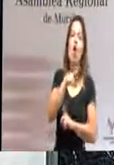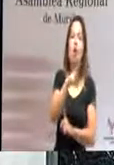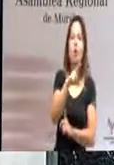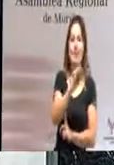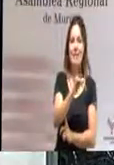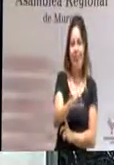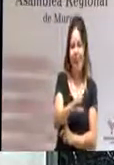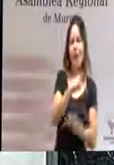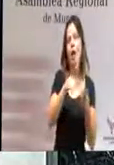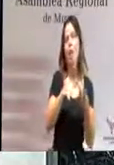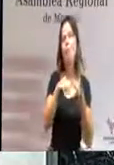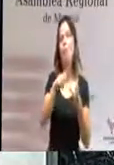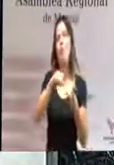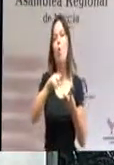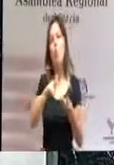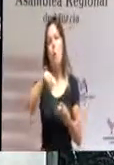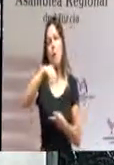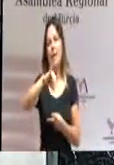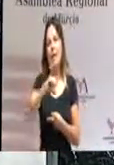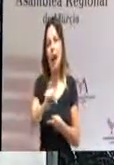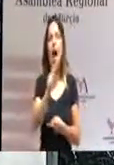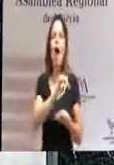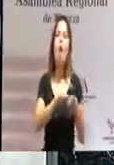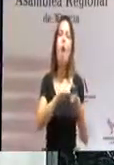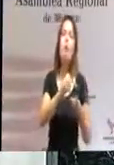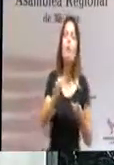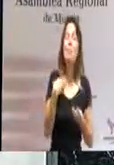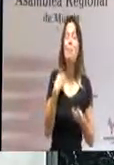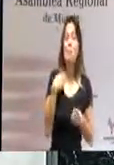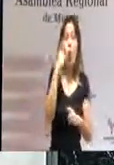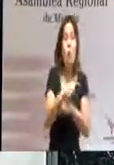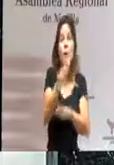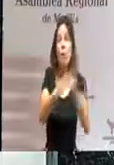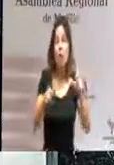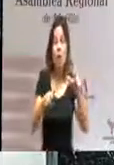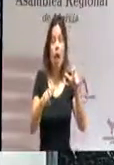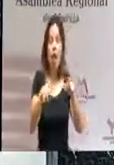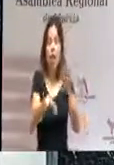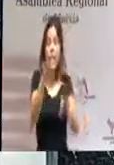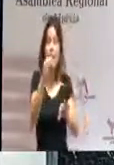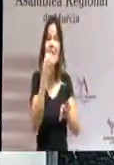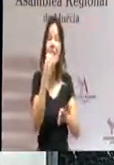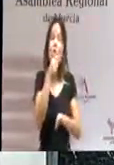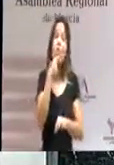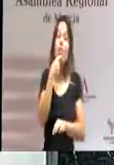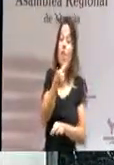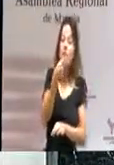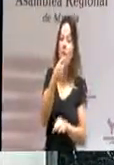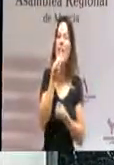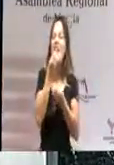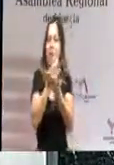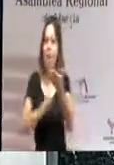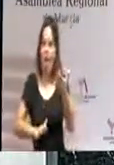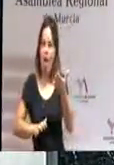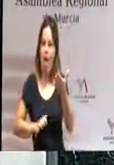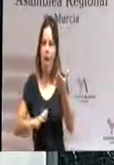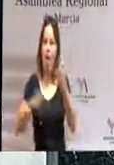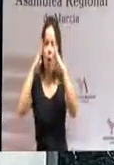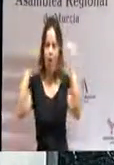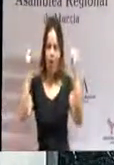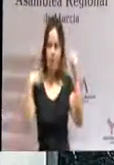o Umbra y que obligan a elegir a la ciudadanía entre lo que usted nos cuenta y los informes de la Guardia